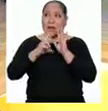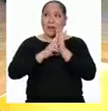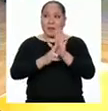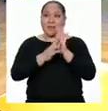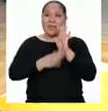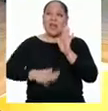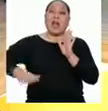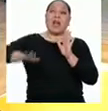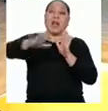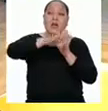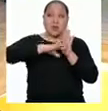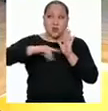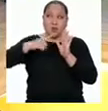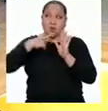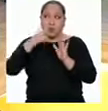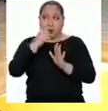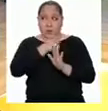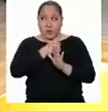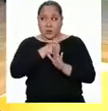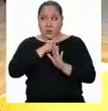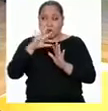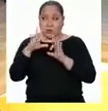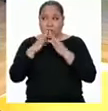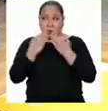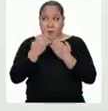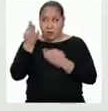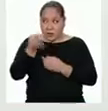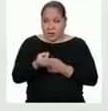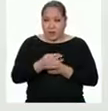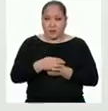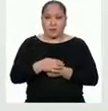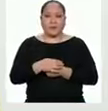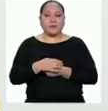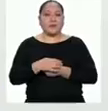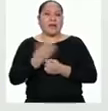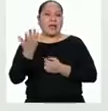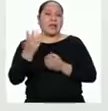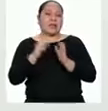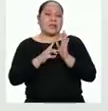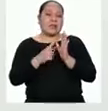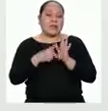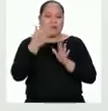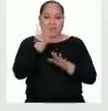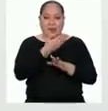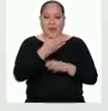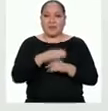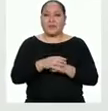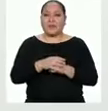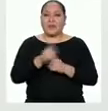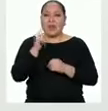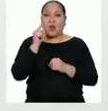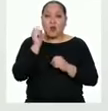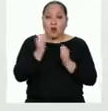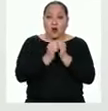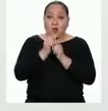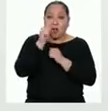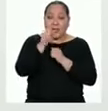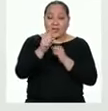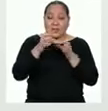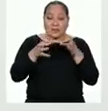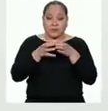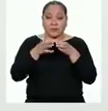población general de primero de secundaria y sus familias. Lo que Rodrigo quiere decir es, a partir de la muestra que